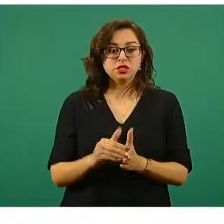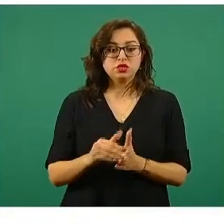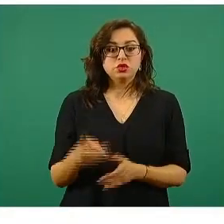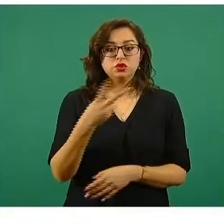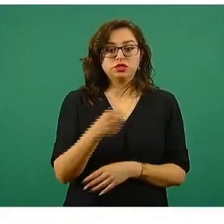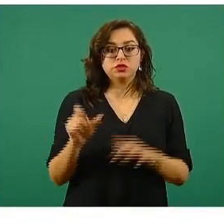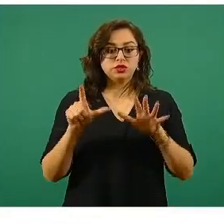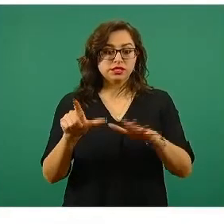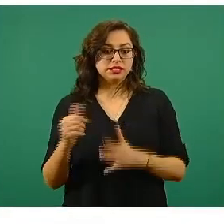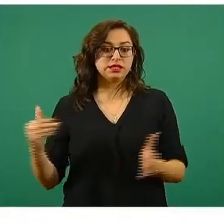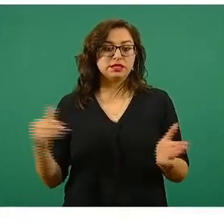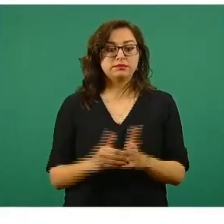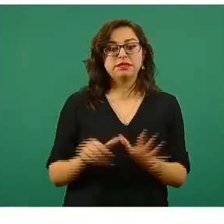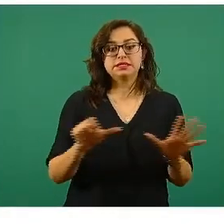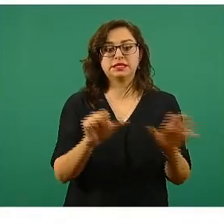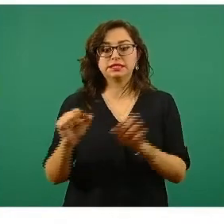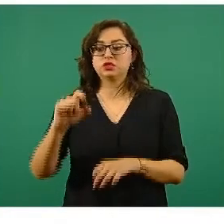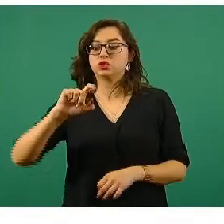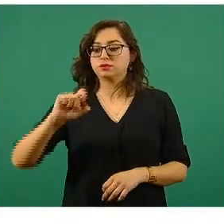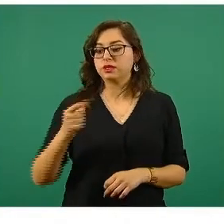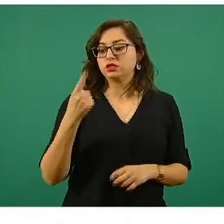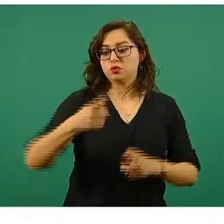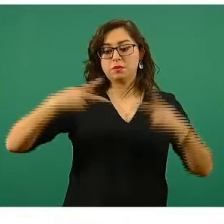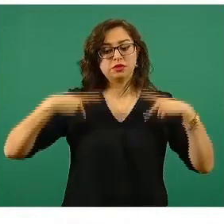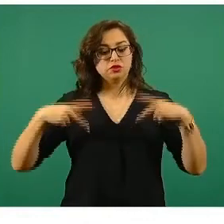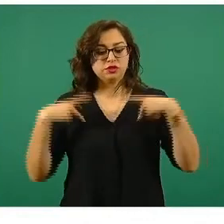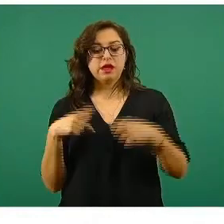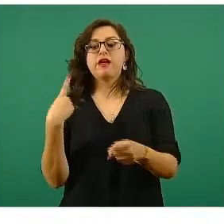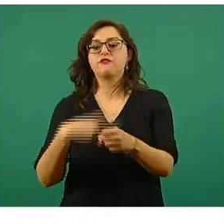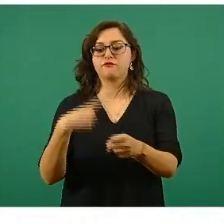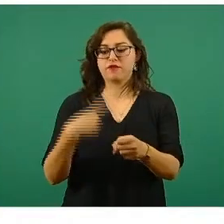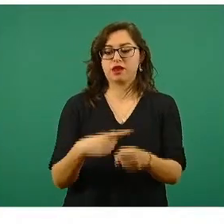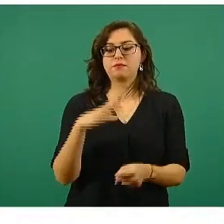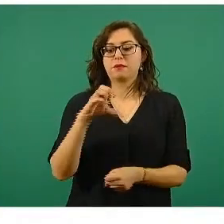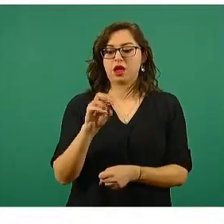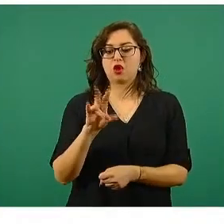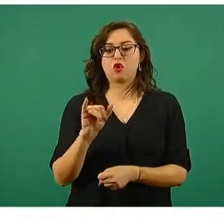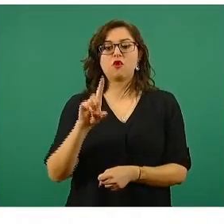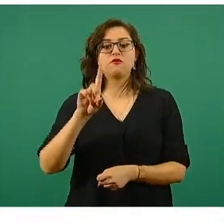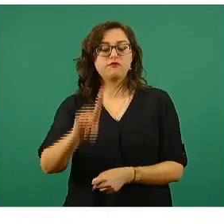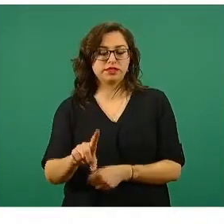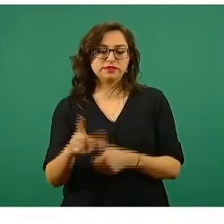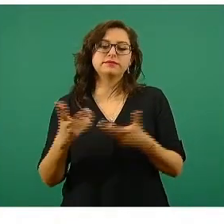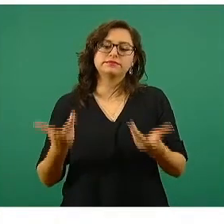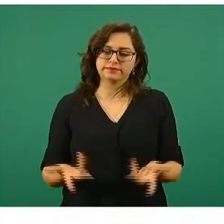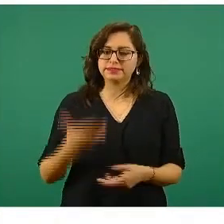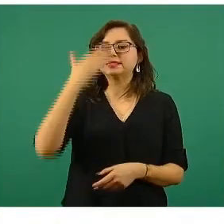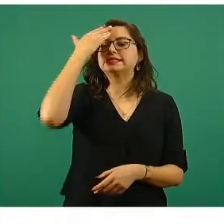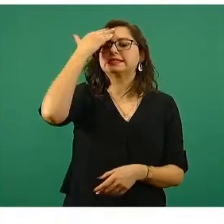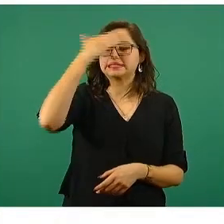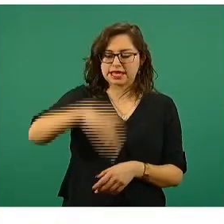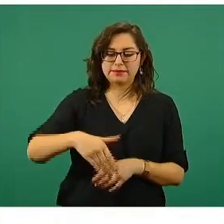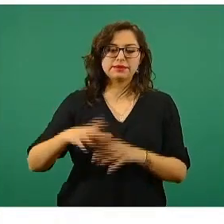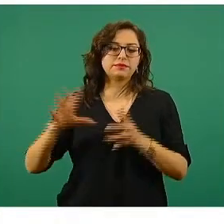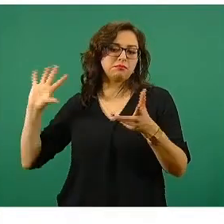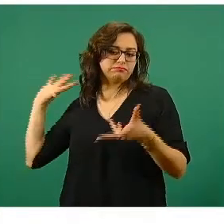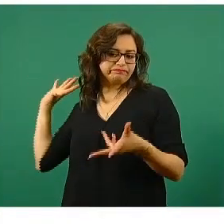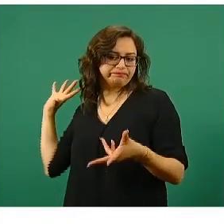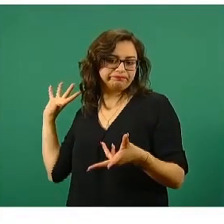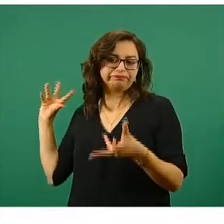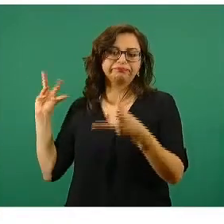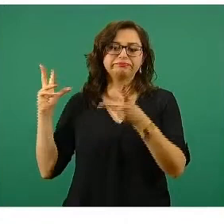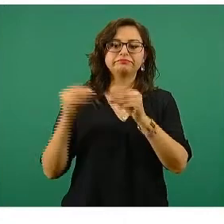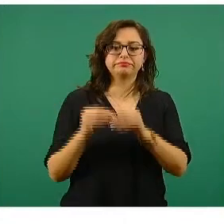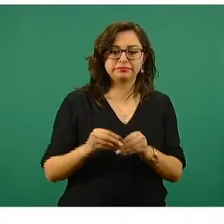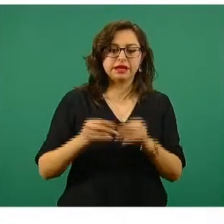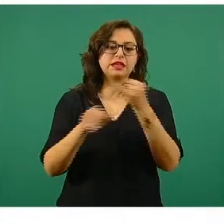2.217.621 casos estimados de COVID-19 en el país, con base obviamente a la información que tenemos en